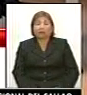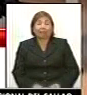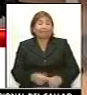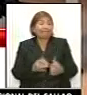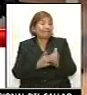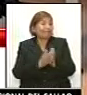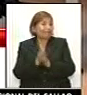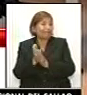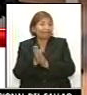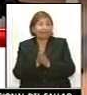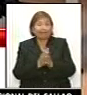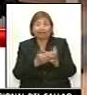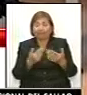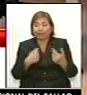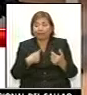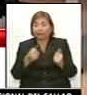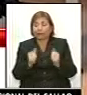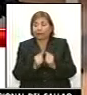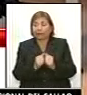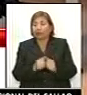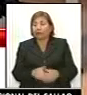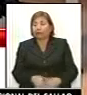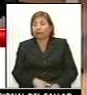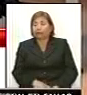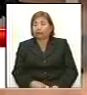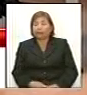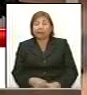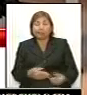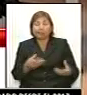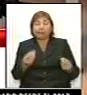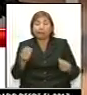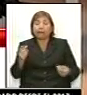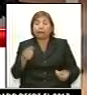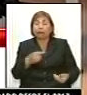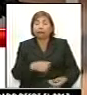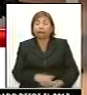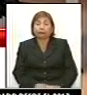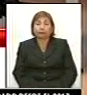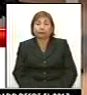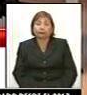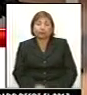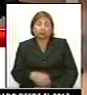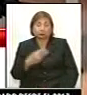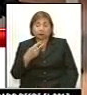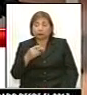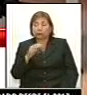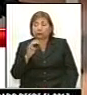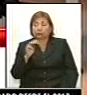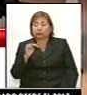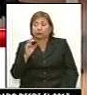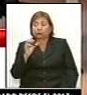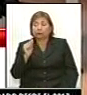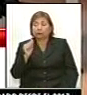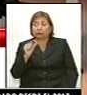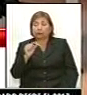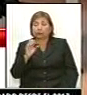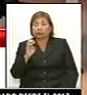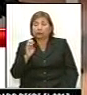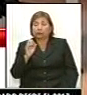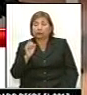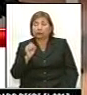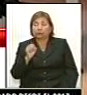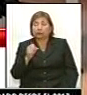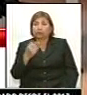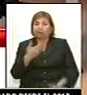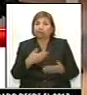aspirante conmigo, ¿no? Varios de ellos. Nos fuimos a Majes, claro, nos fuimos